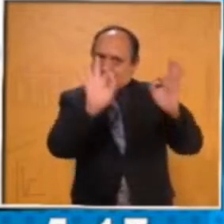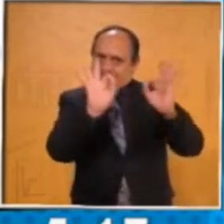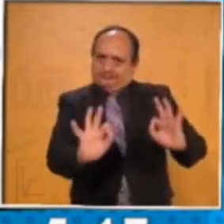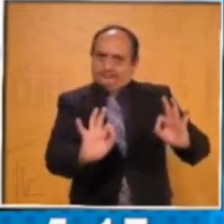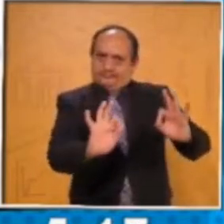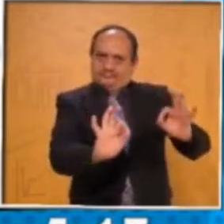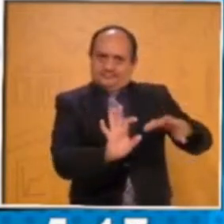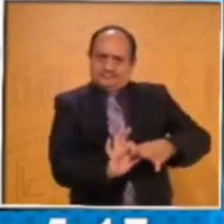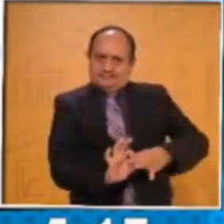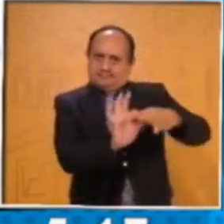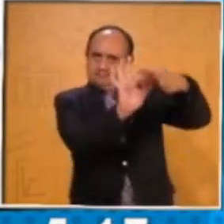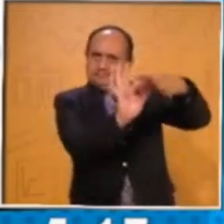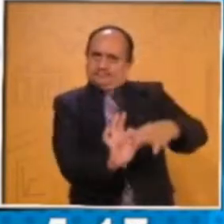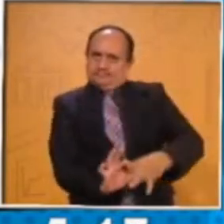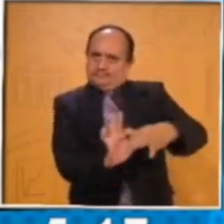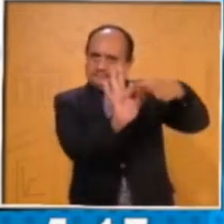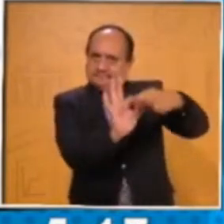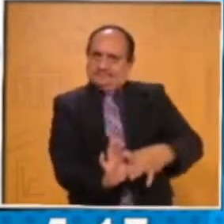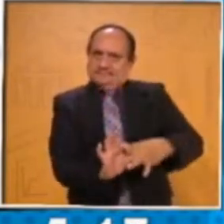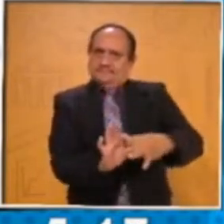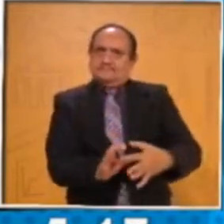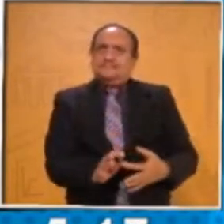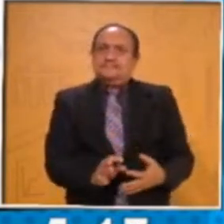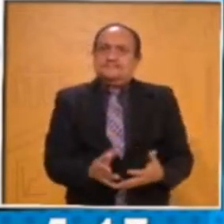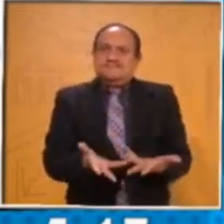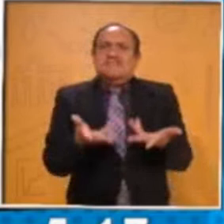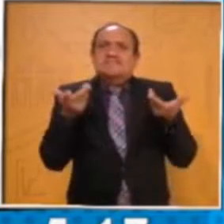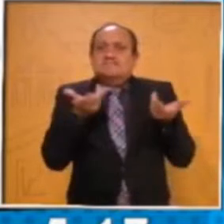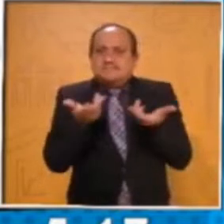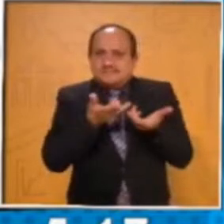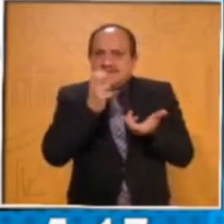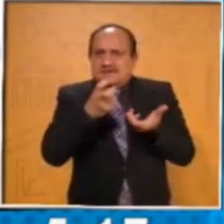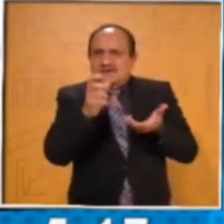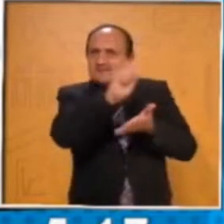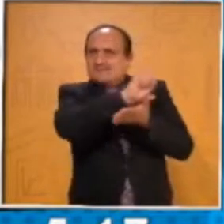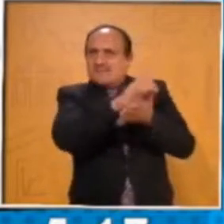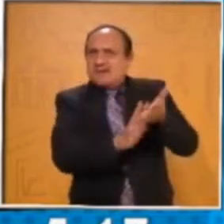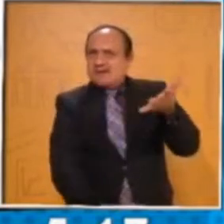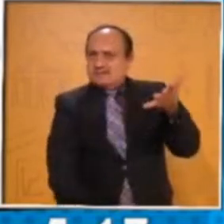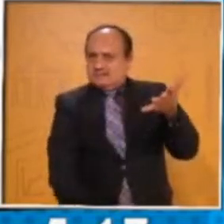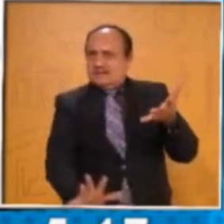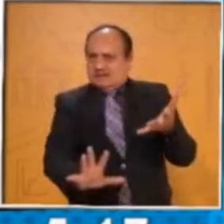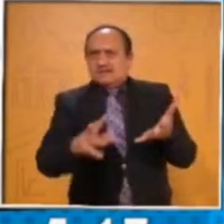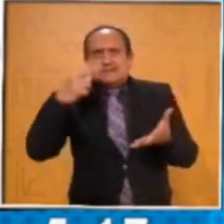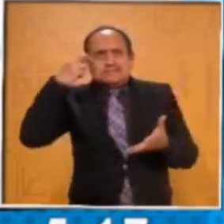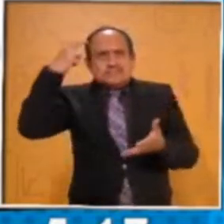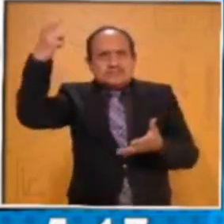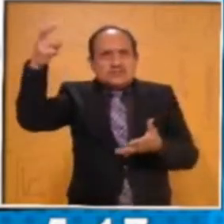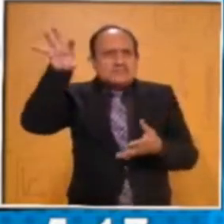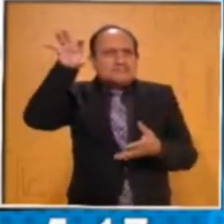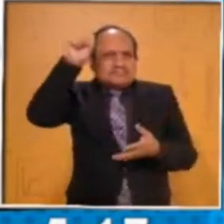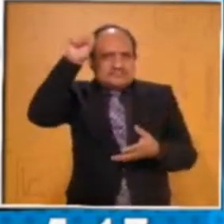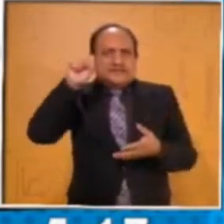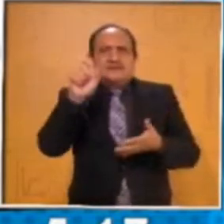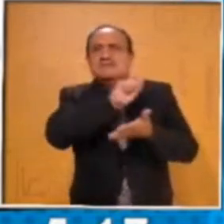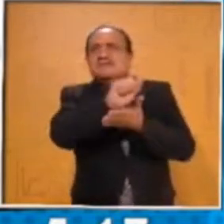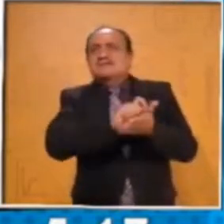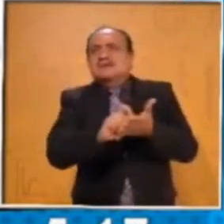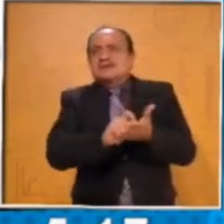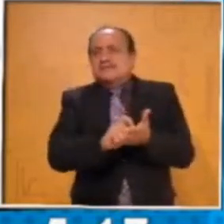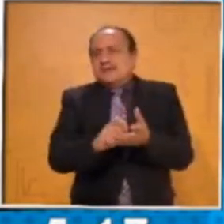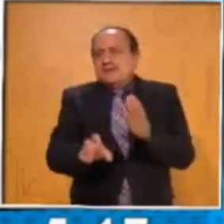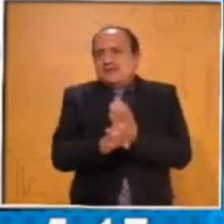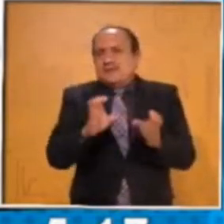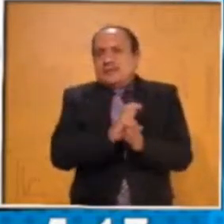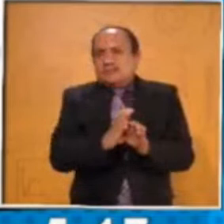tenga una buena continuidad. ¿Qué hace esa narración? Nos permite soñar y relatar hechos que